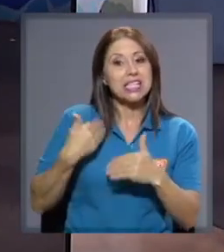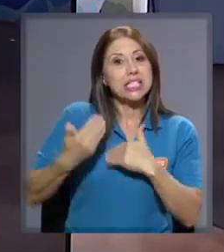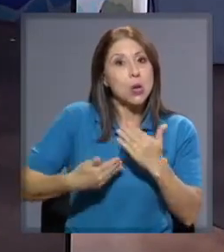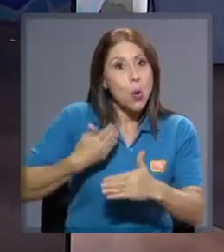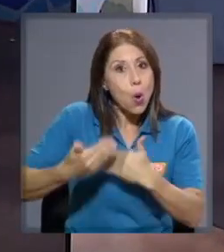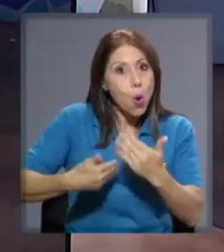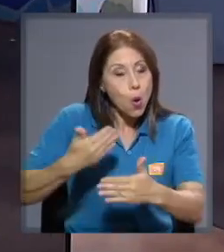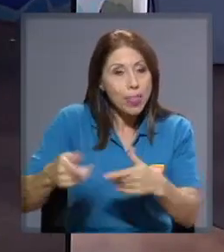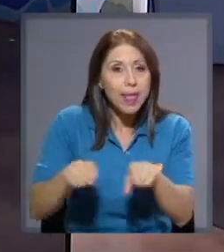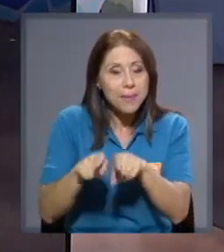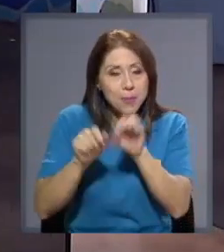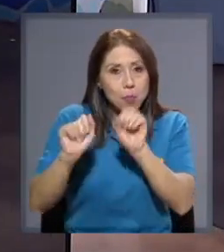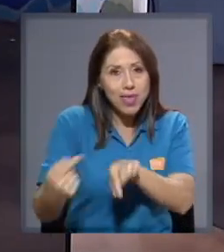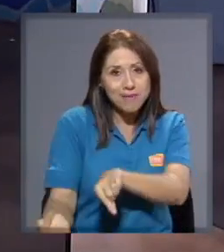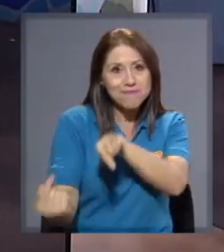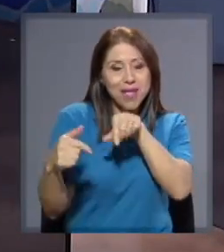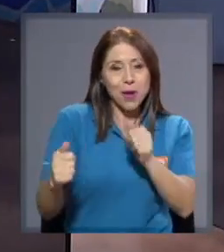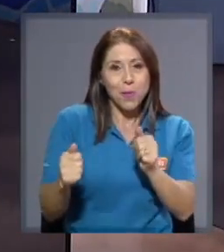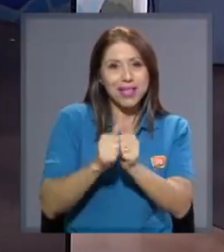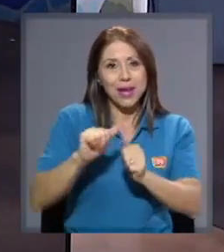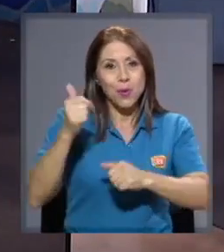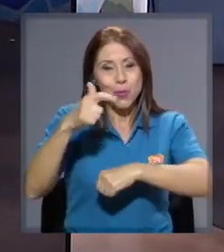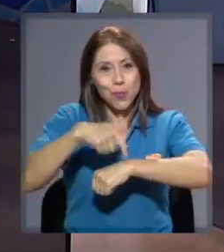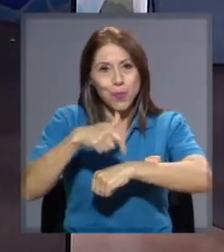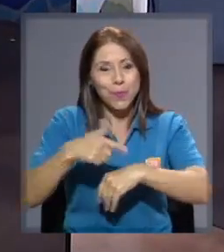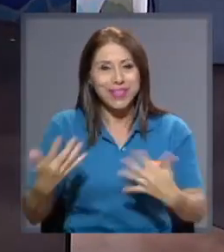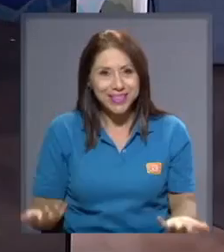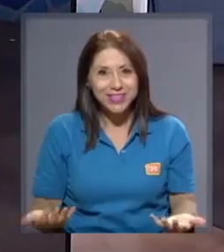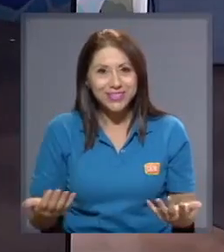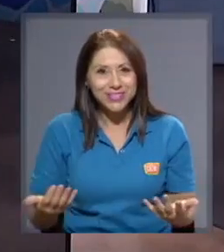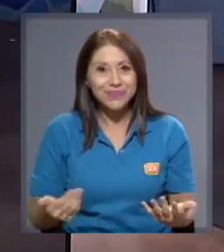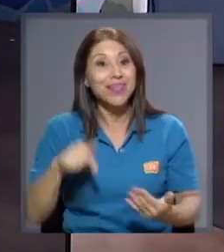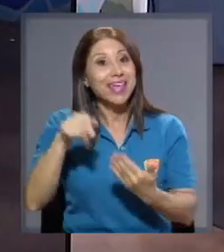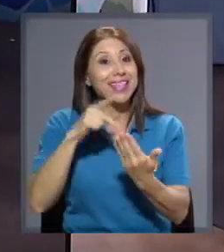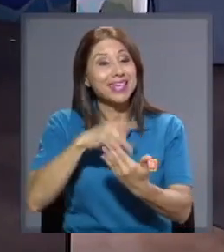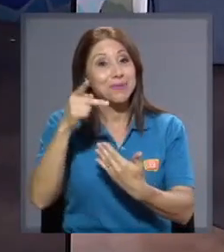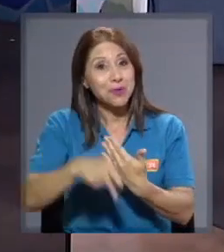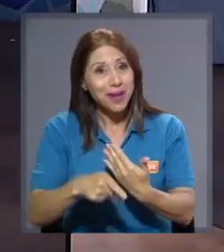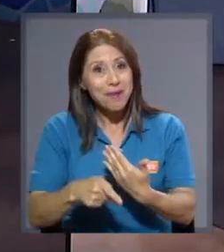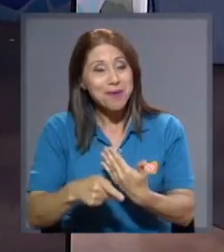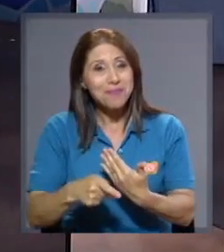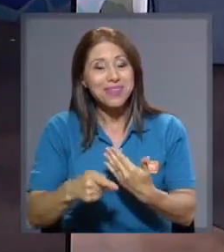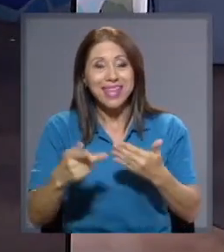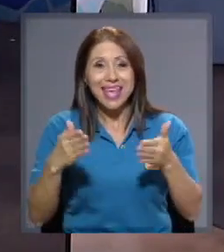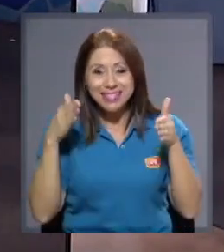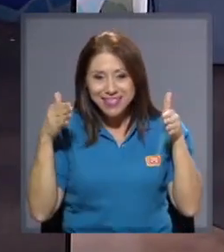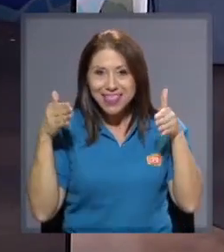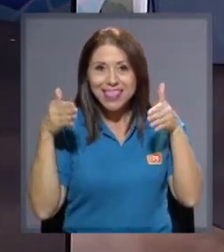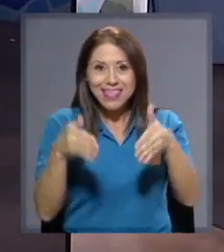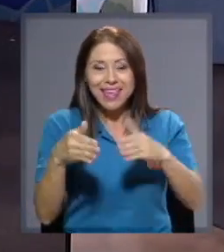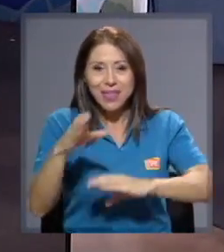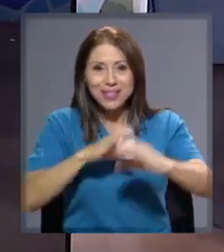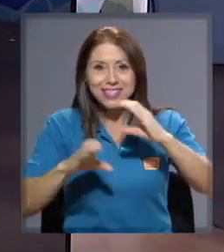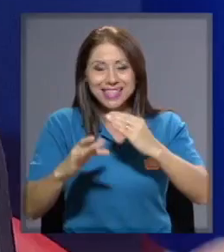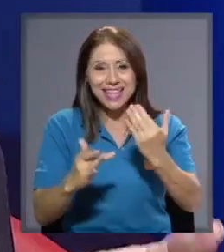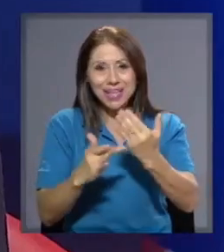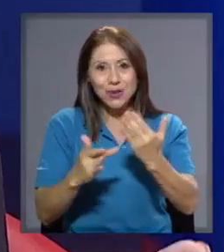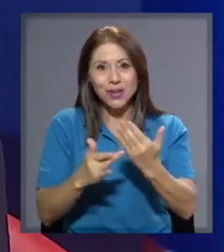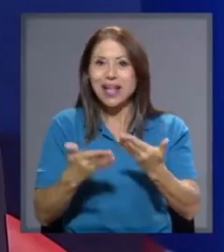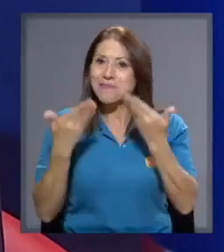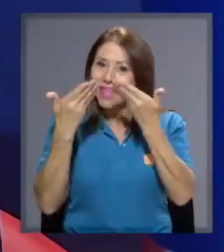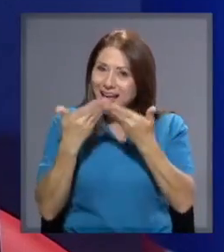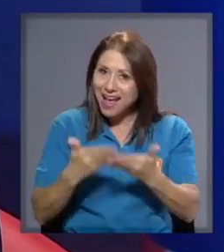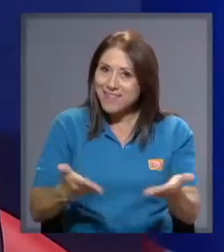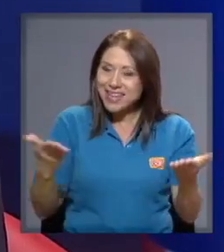de su gestión también nos pueda acompañar en otros momentos y este programa que es dedicado a la ciencia y la tecnología tiene aquí sus